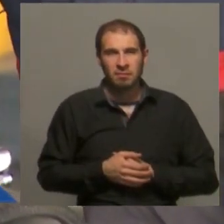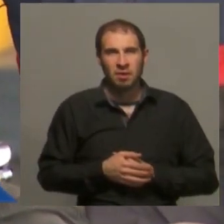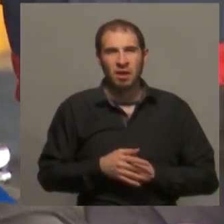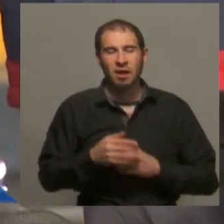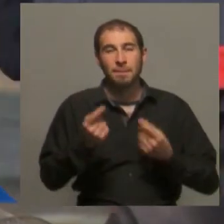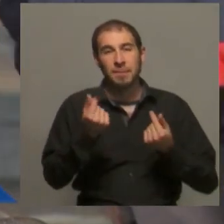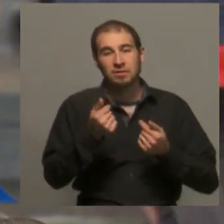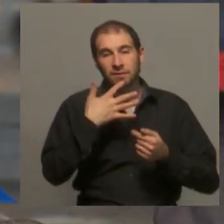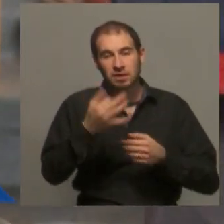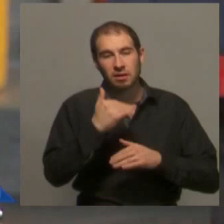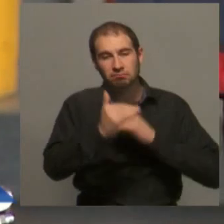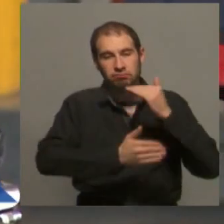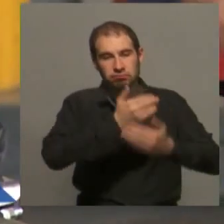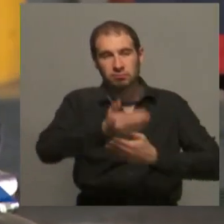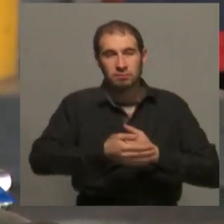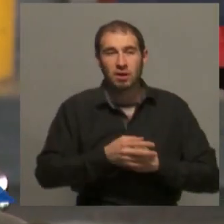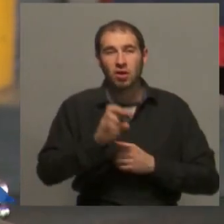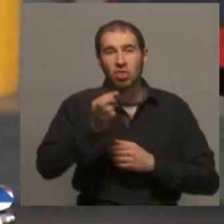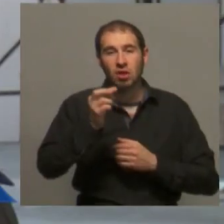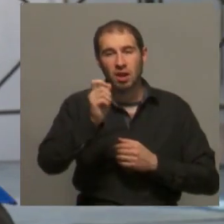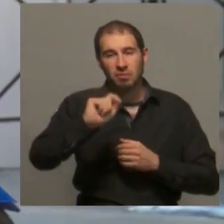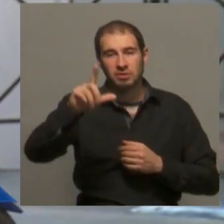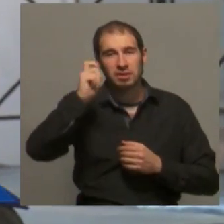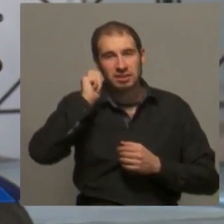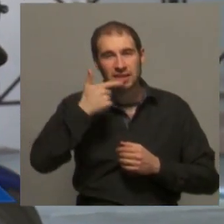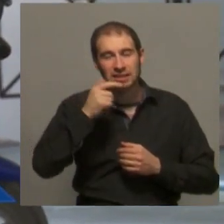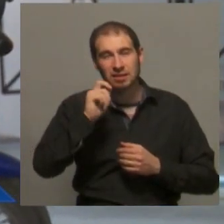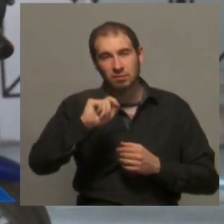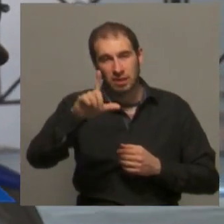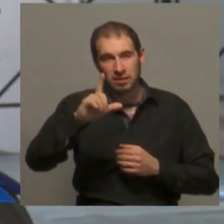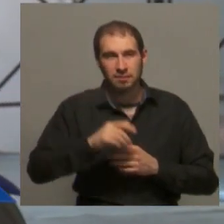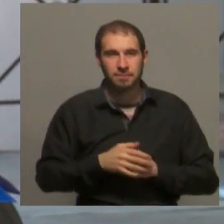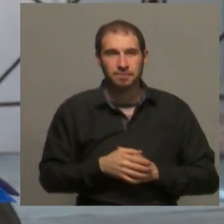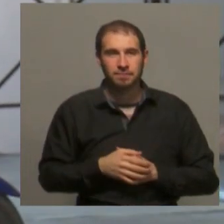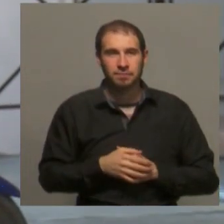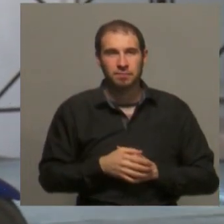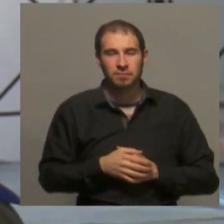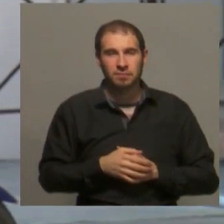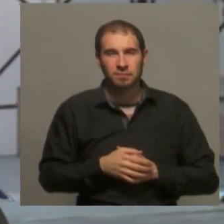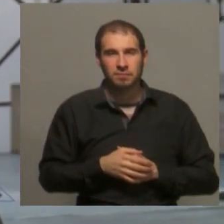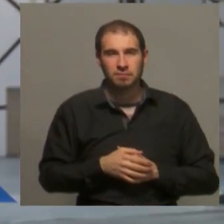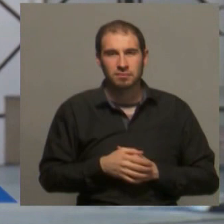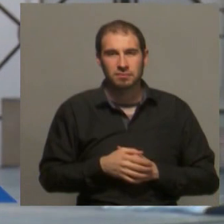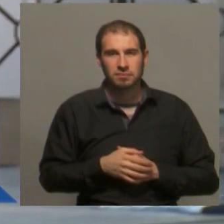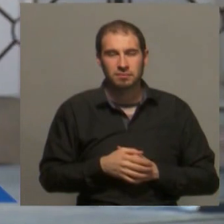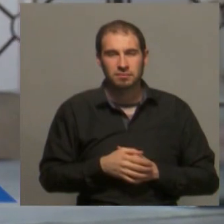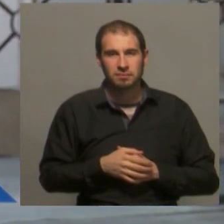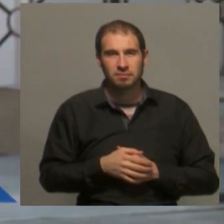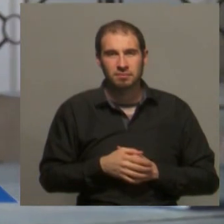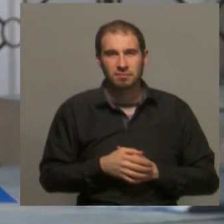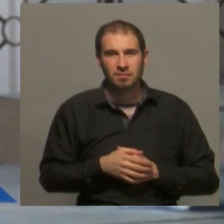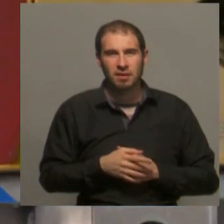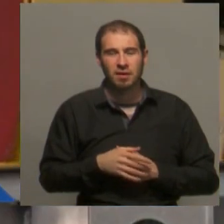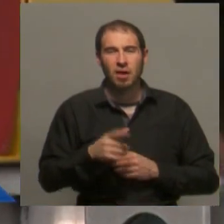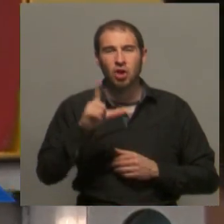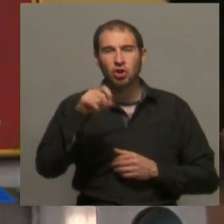sincerando las tarifas. Uh-huh. El dólar aumentó, el gasoil aumenta, es natural. ¿Qué es lo que